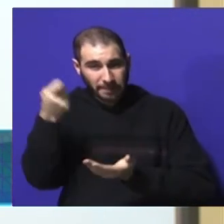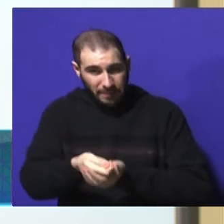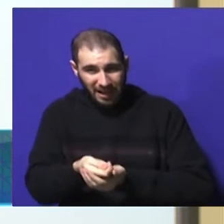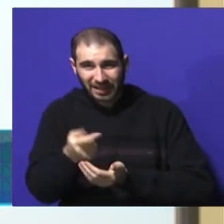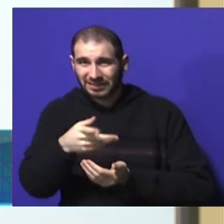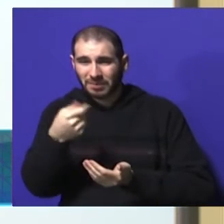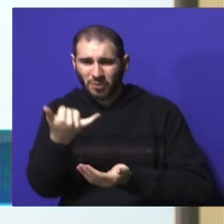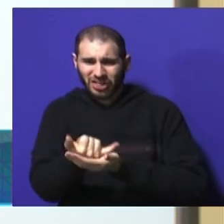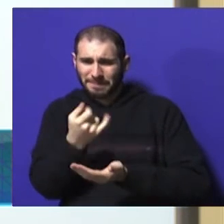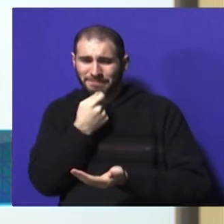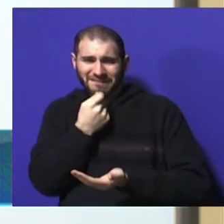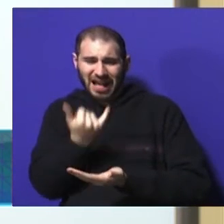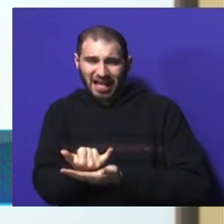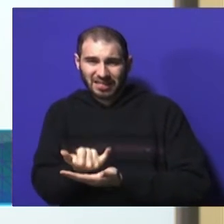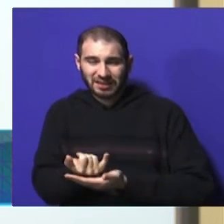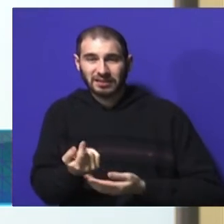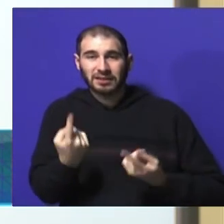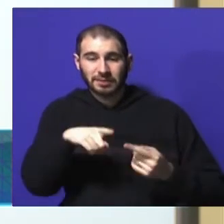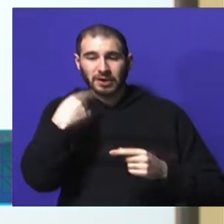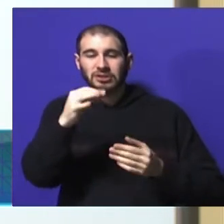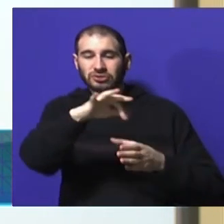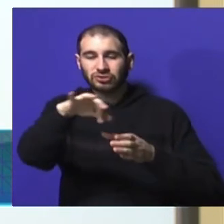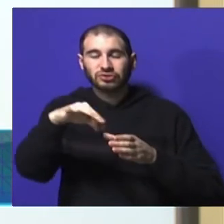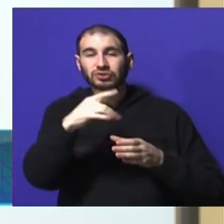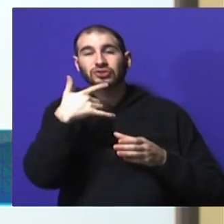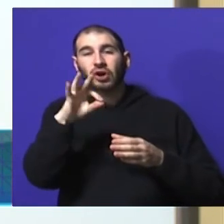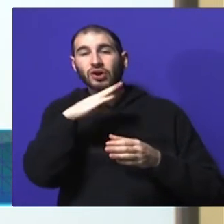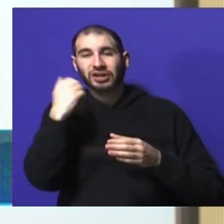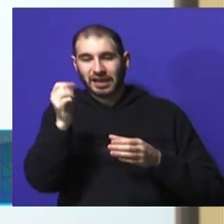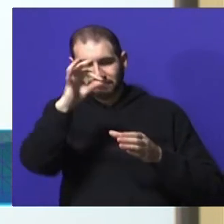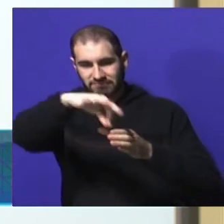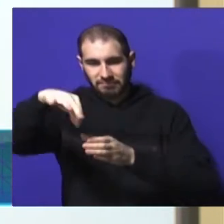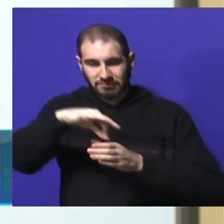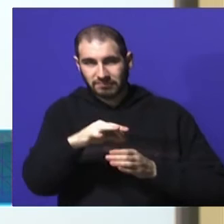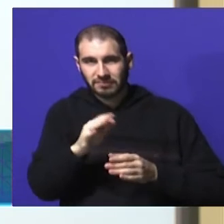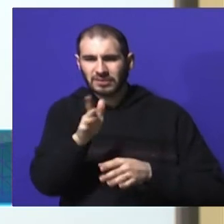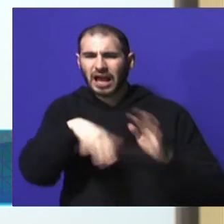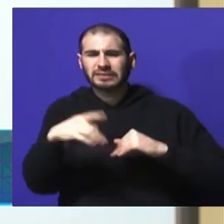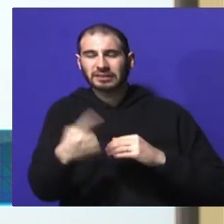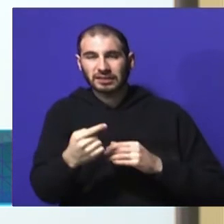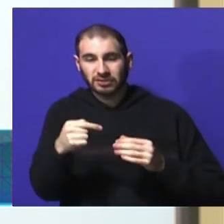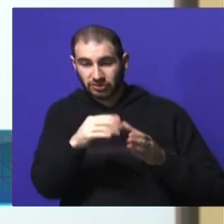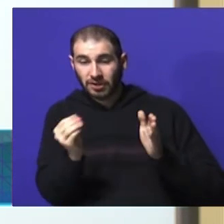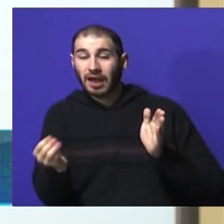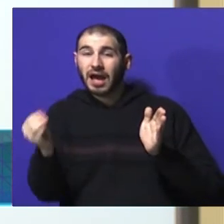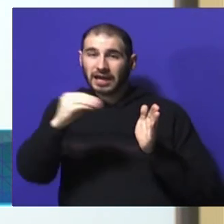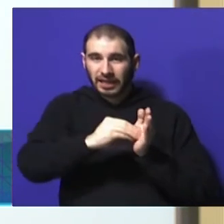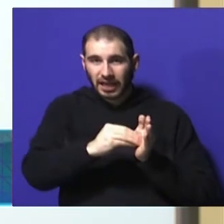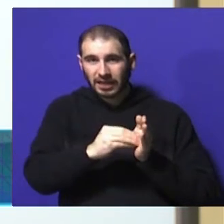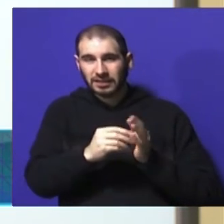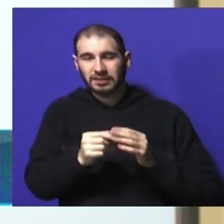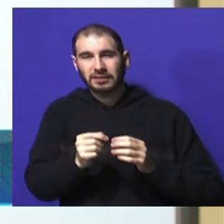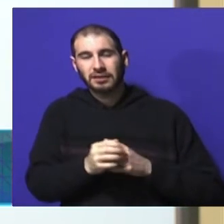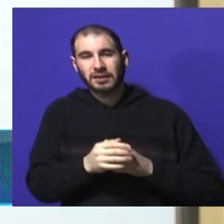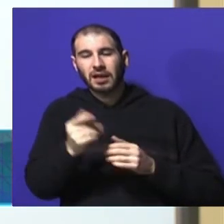es muy importante, y sembrar soja. Entonces, lo que queremos hacer es incorporar